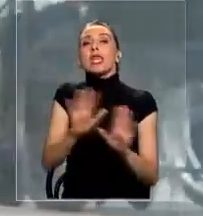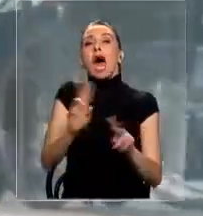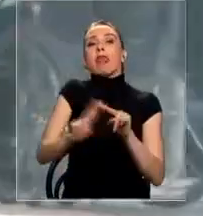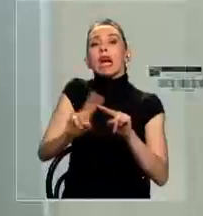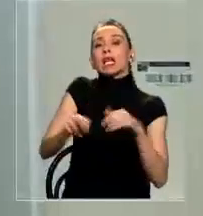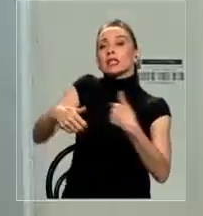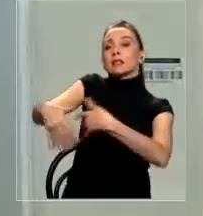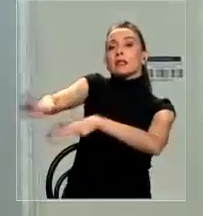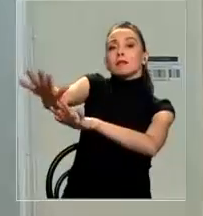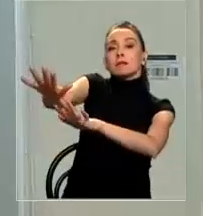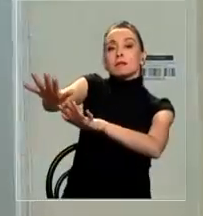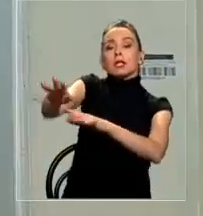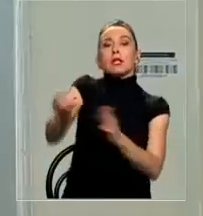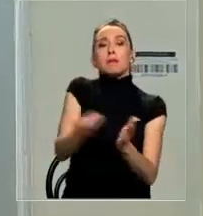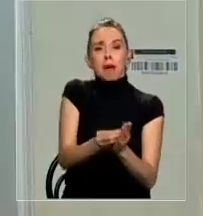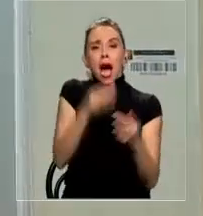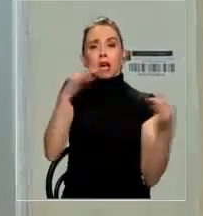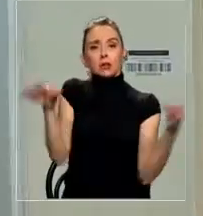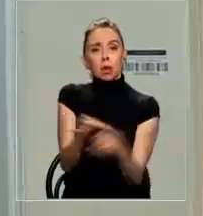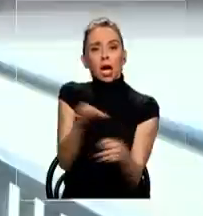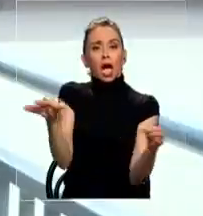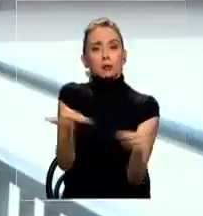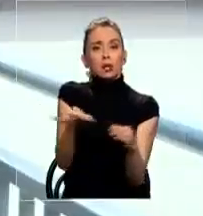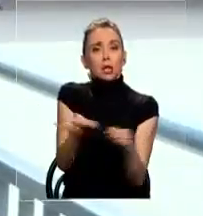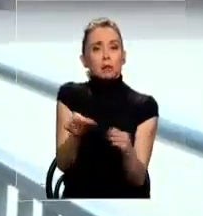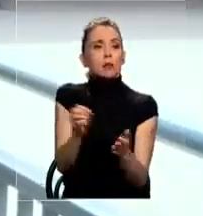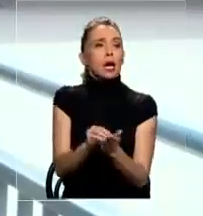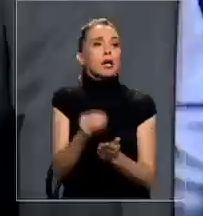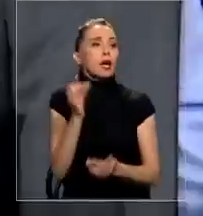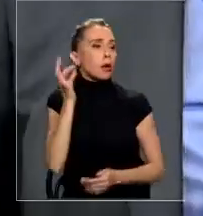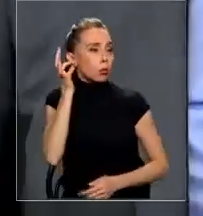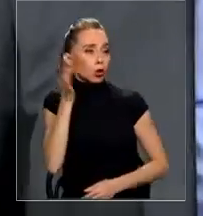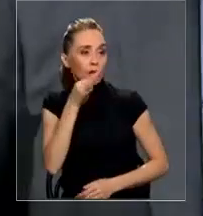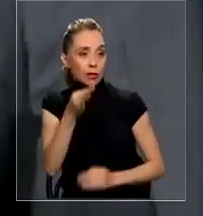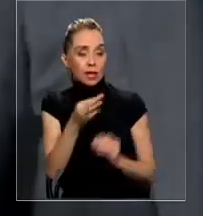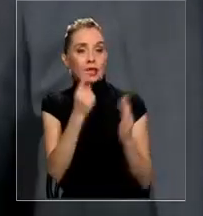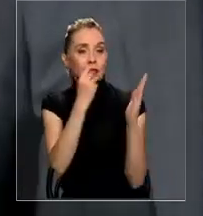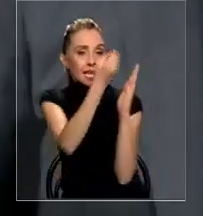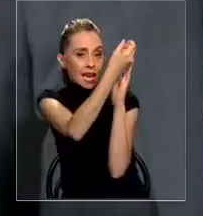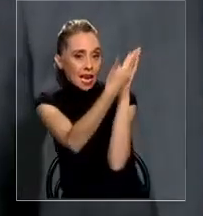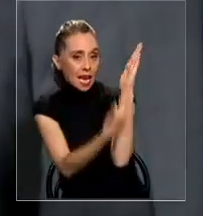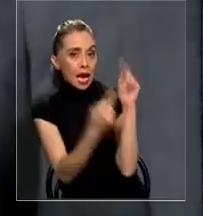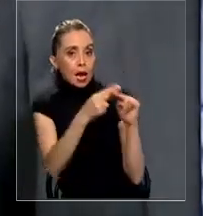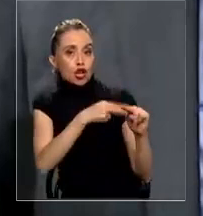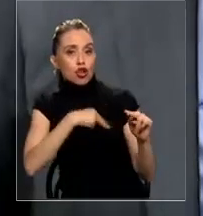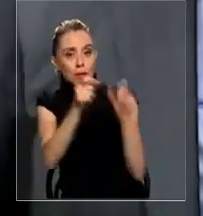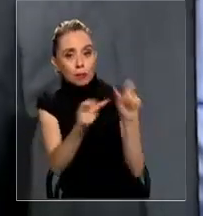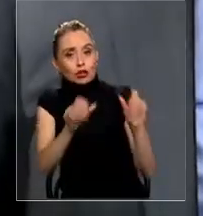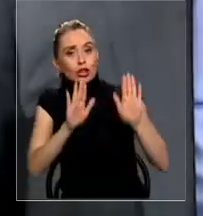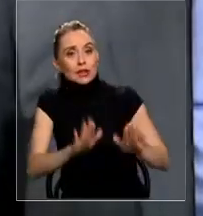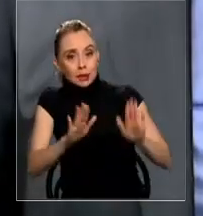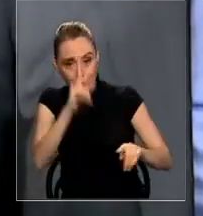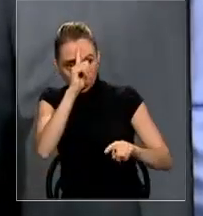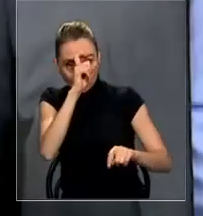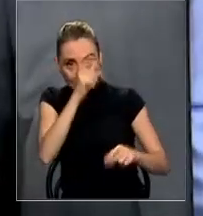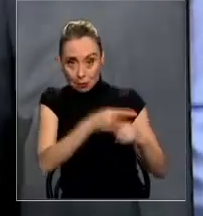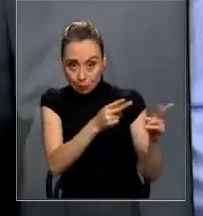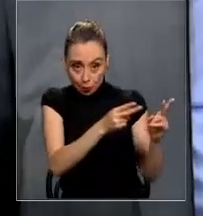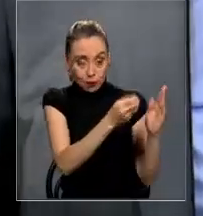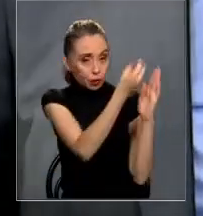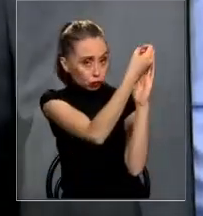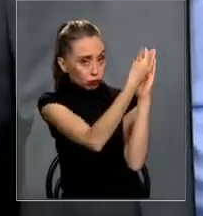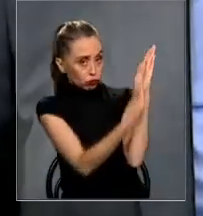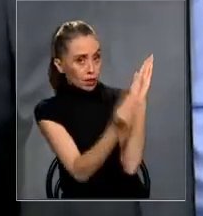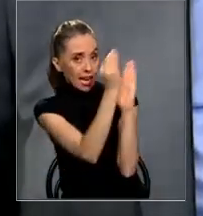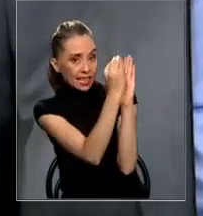ellos y siguen las explicaciones. El registro de las listas de espera hoy día tiene una